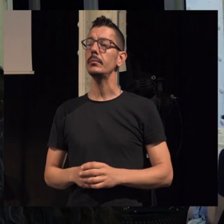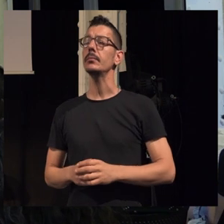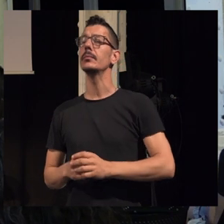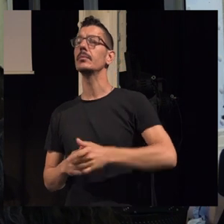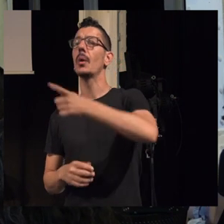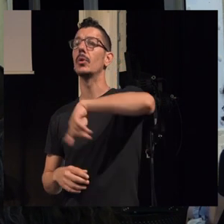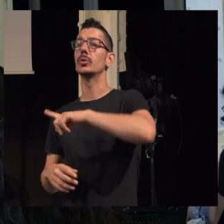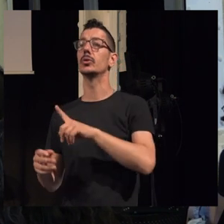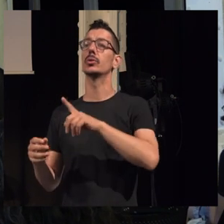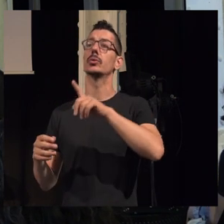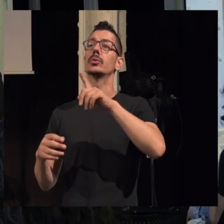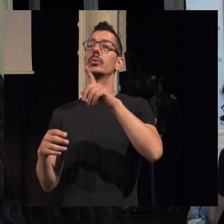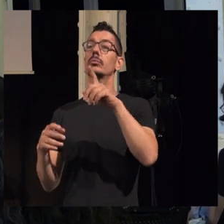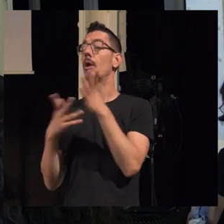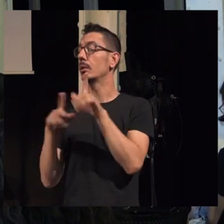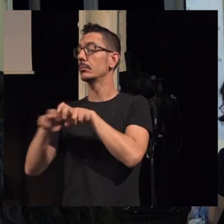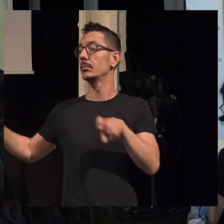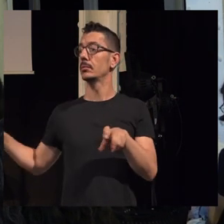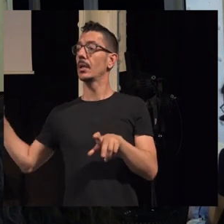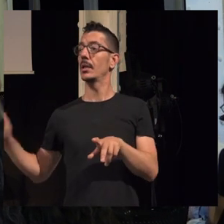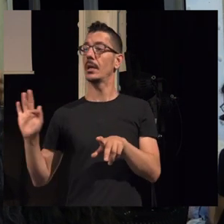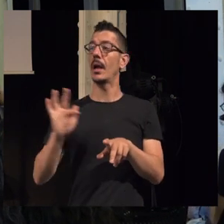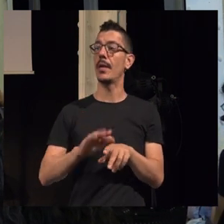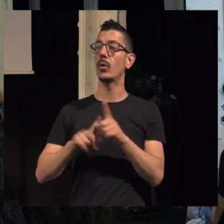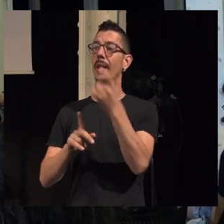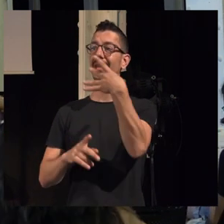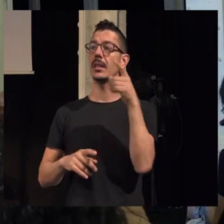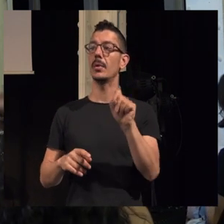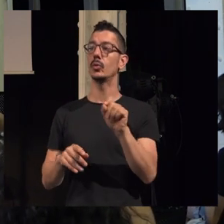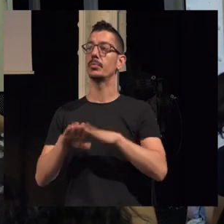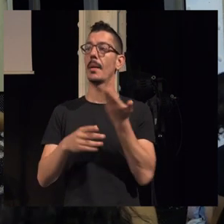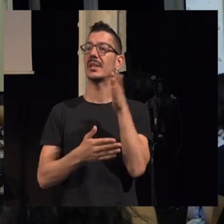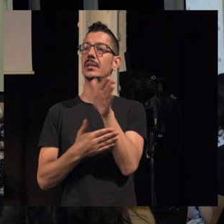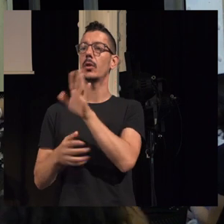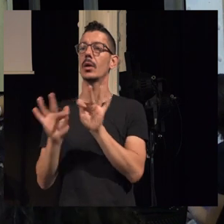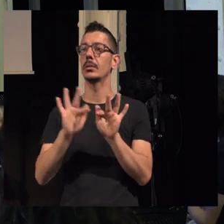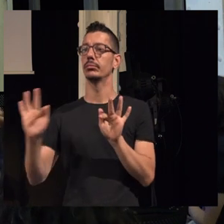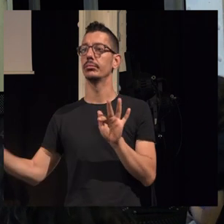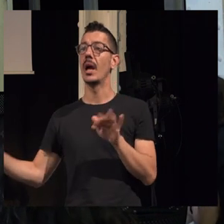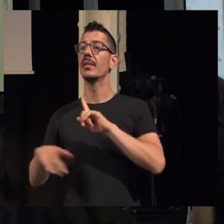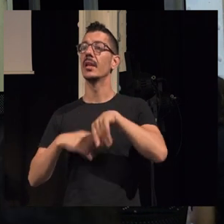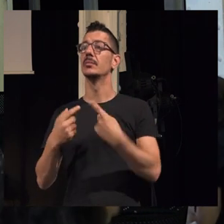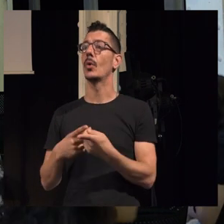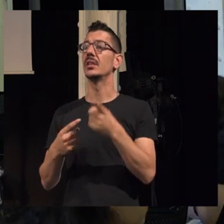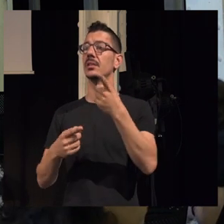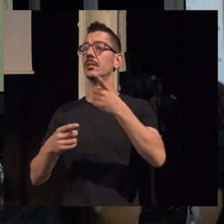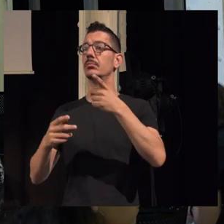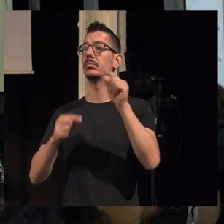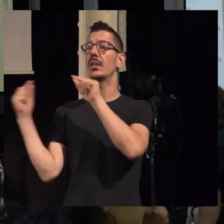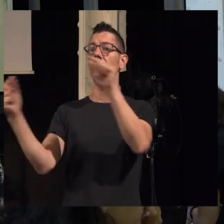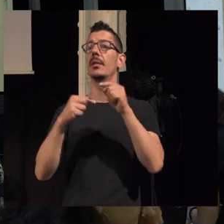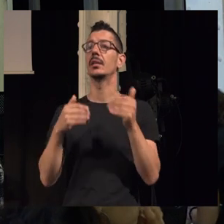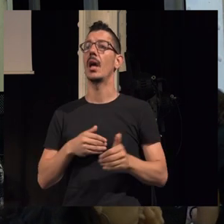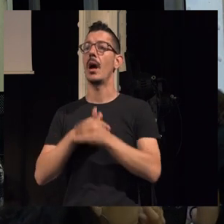Van a tener como unos 15 minutos cada uno para hacer una primera presentación, y la idea luego es abrir debate, a hacer preguntas con